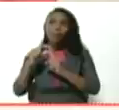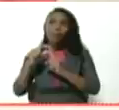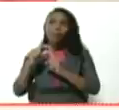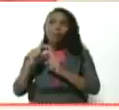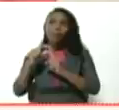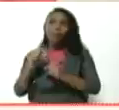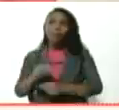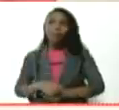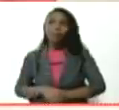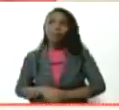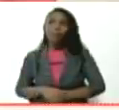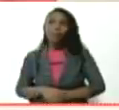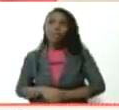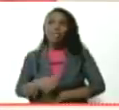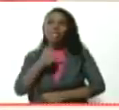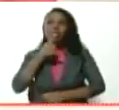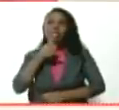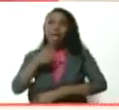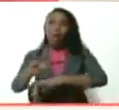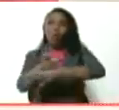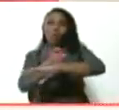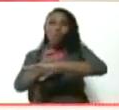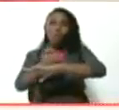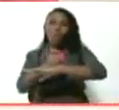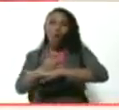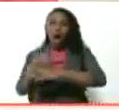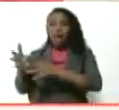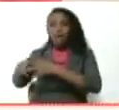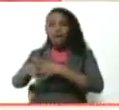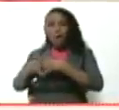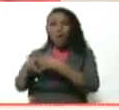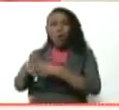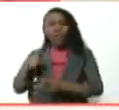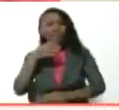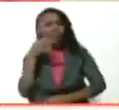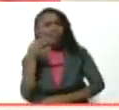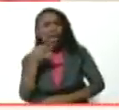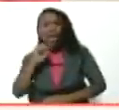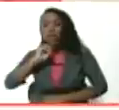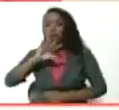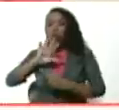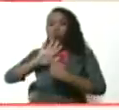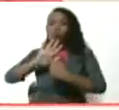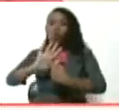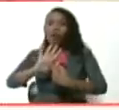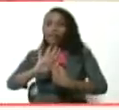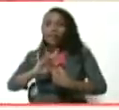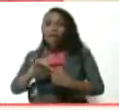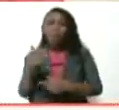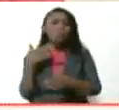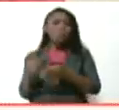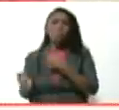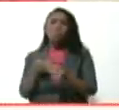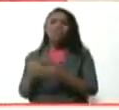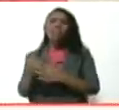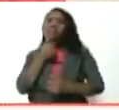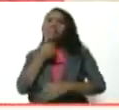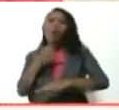de quienes gobiernan Estados Unidos. En verdad, la historia nos demuestra que no importa quién gobierna en Estados